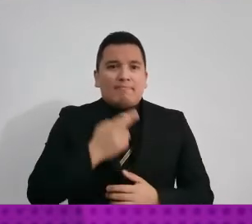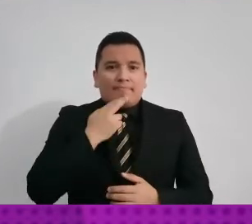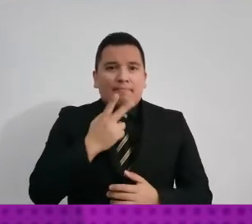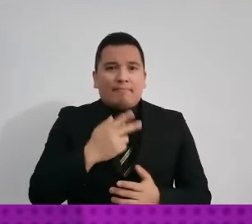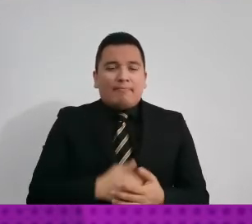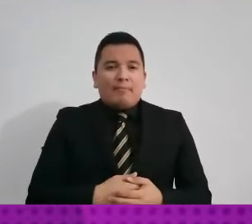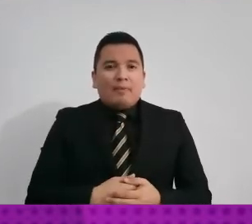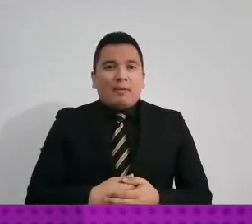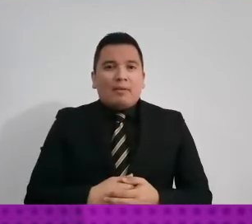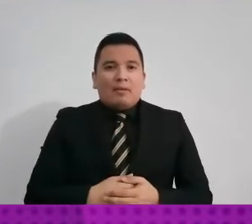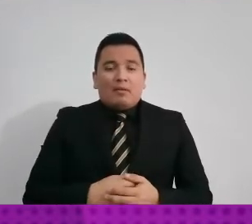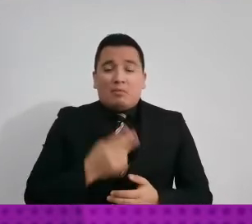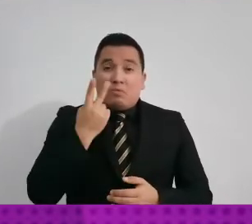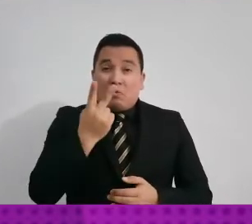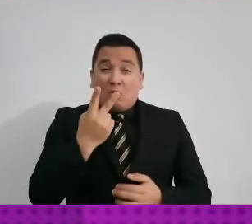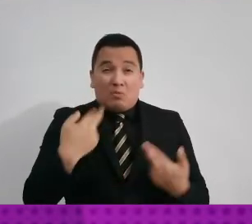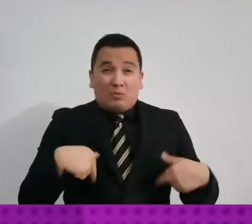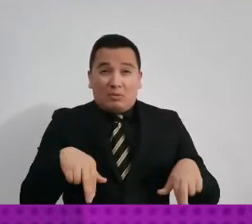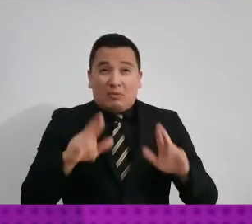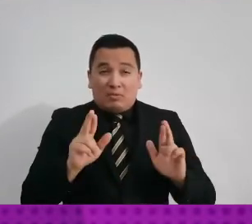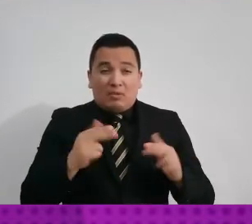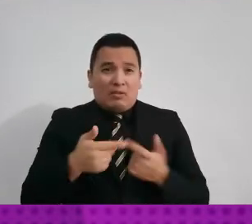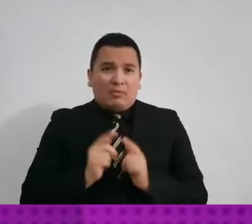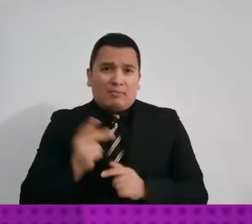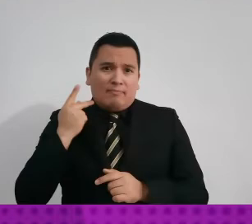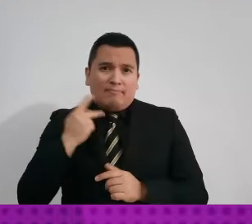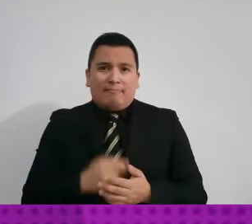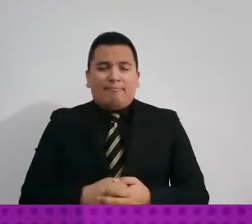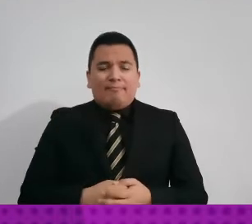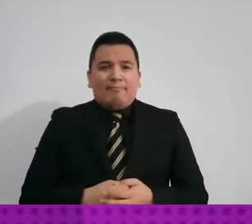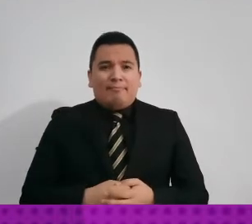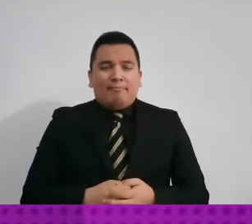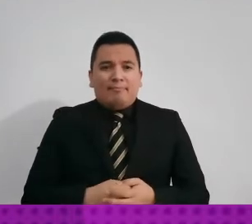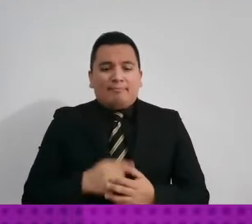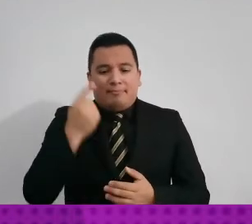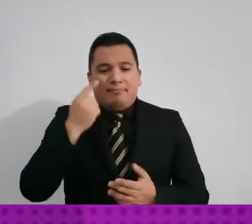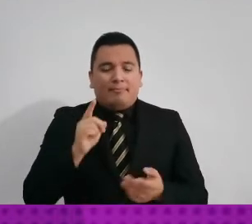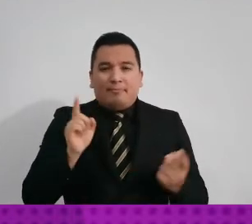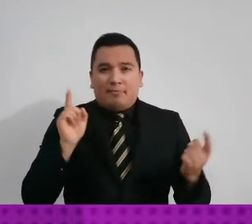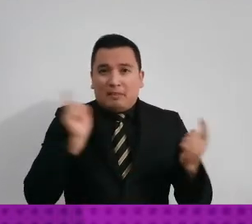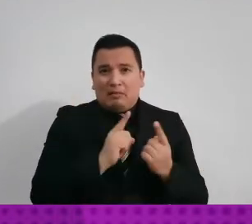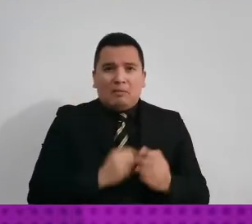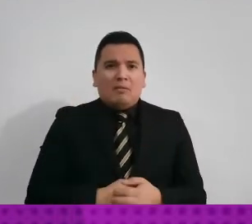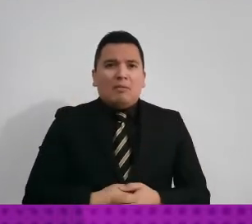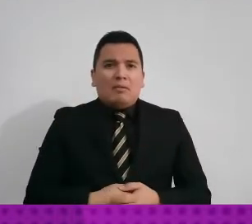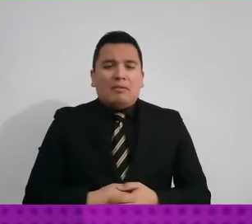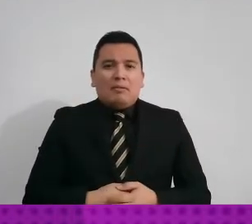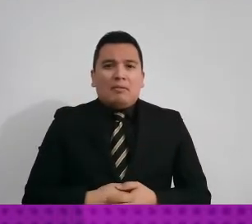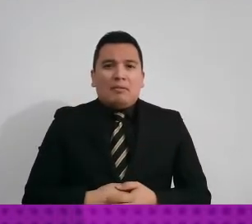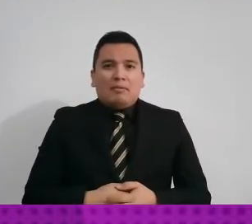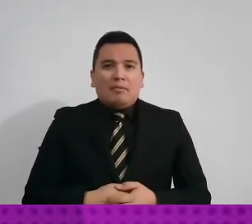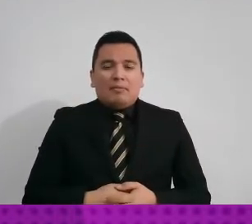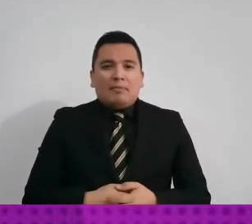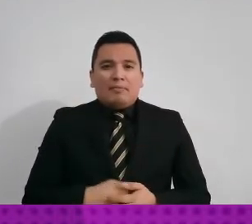registrarse, bueno, pues únicamente van a poder acudir 2 representaciones de cada partido político a registrar